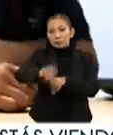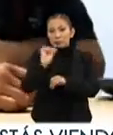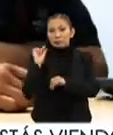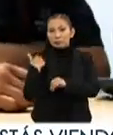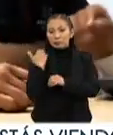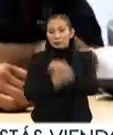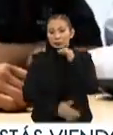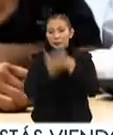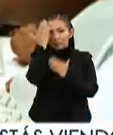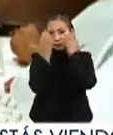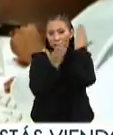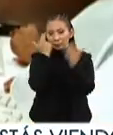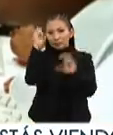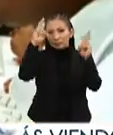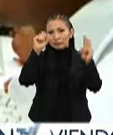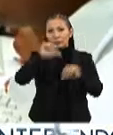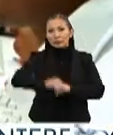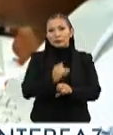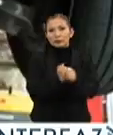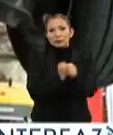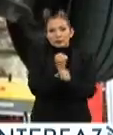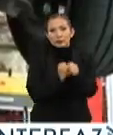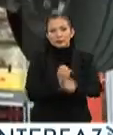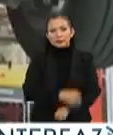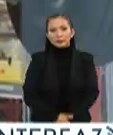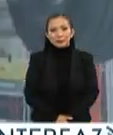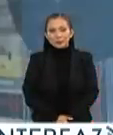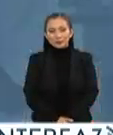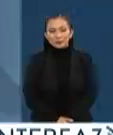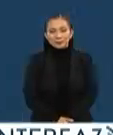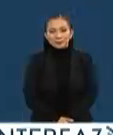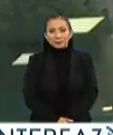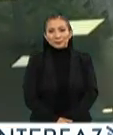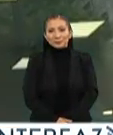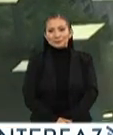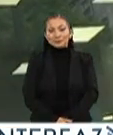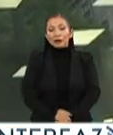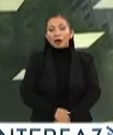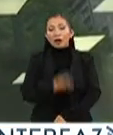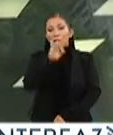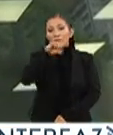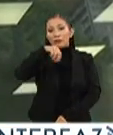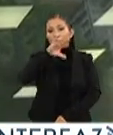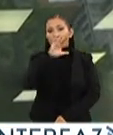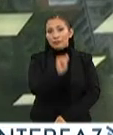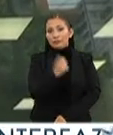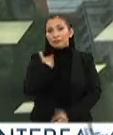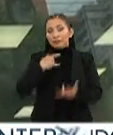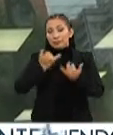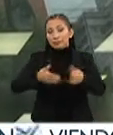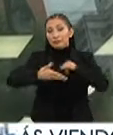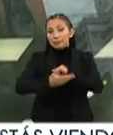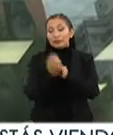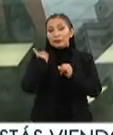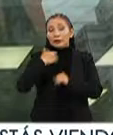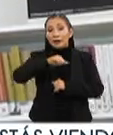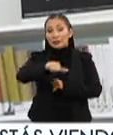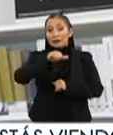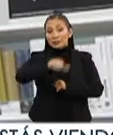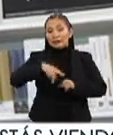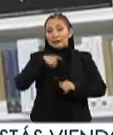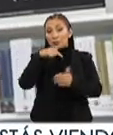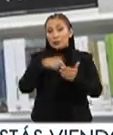recién egresados. Es el tema de nuestro reportaje del día. El Fondo de Cultura Económica inauguró su